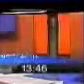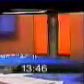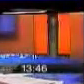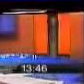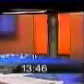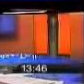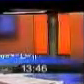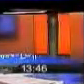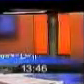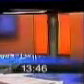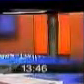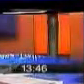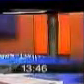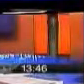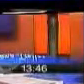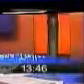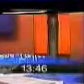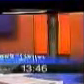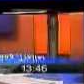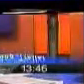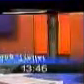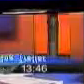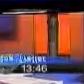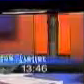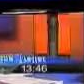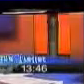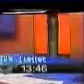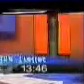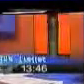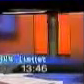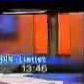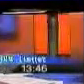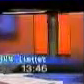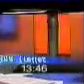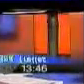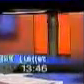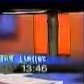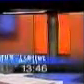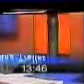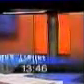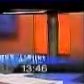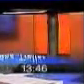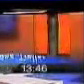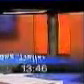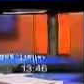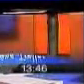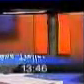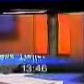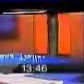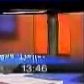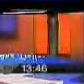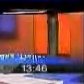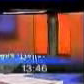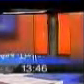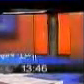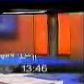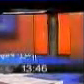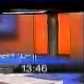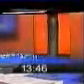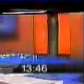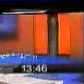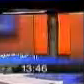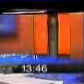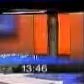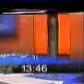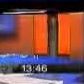ejecución extrajudicial, perdón, que sí hubo ejecución extrajudicial y que se investigue en el ámbito del sistema de inteligencia, pero que sí hubo y absolvió